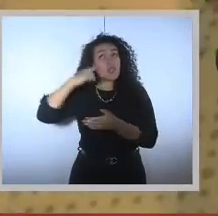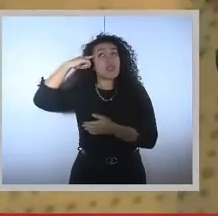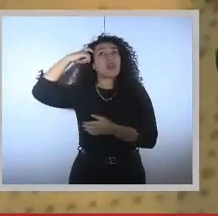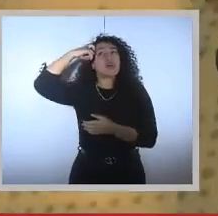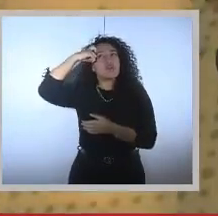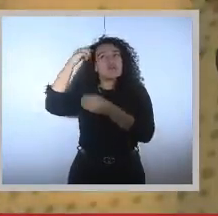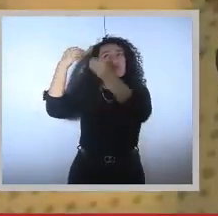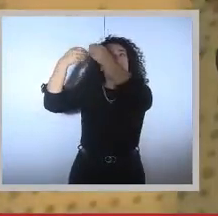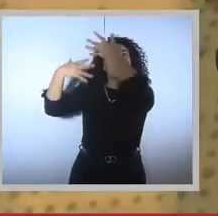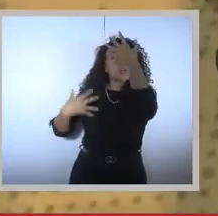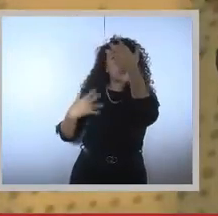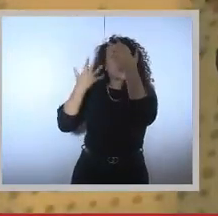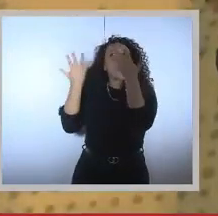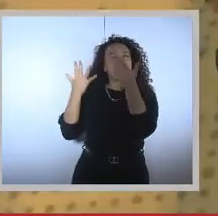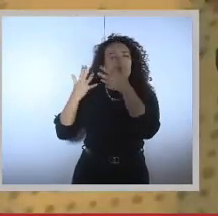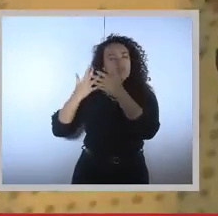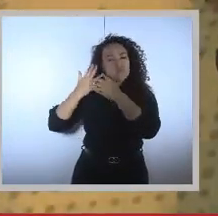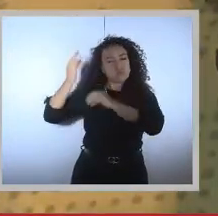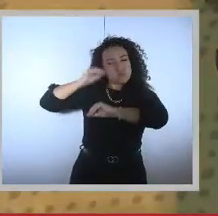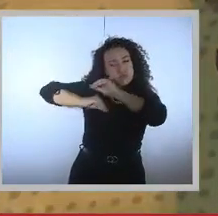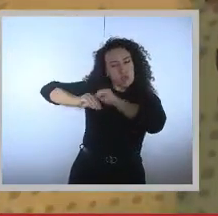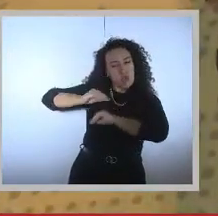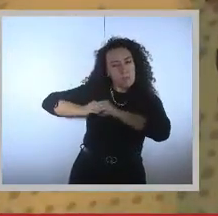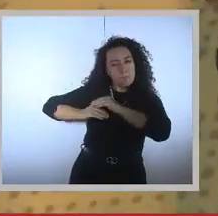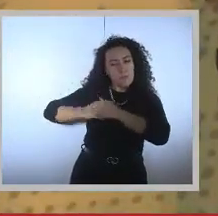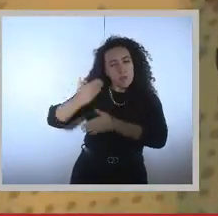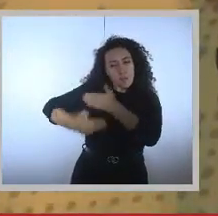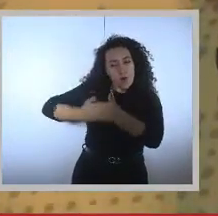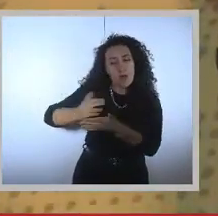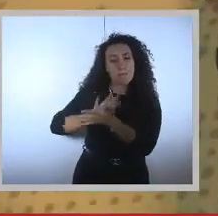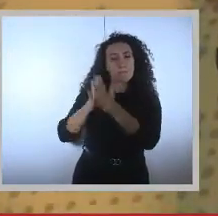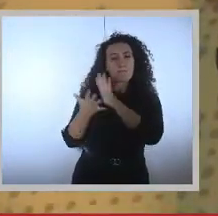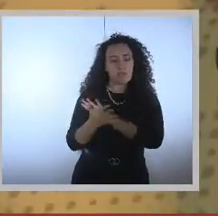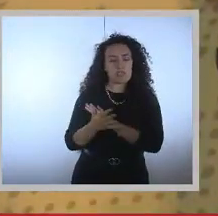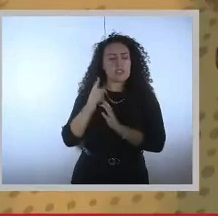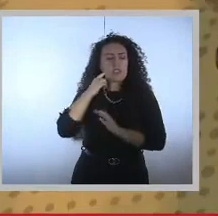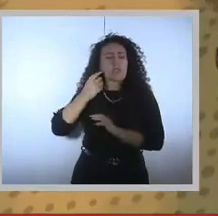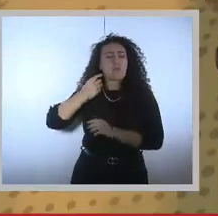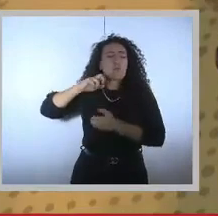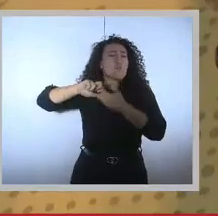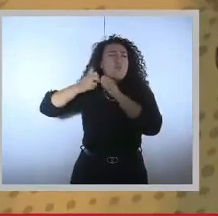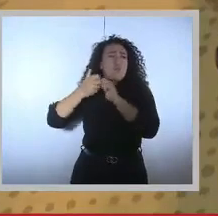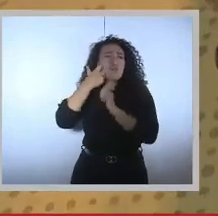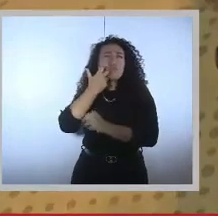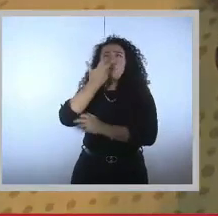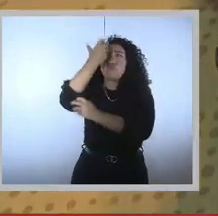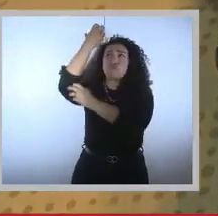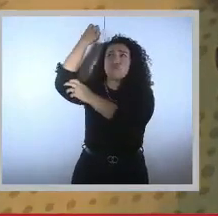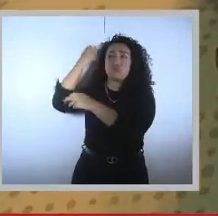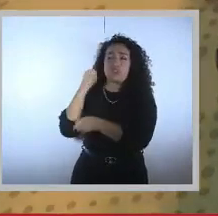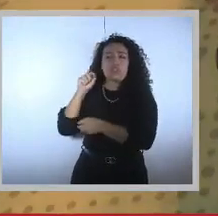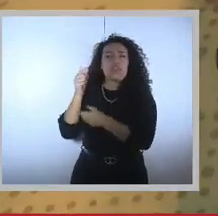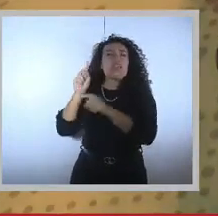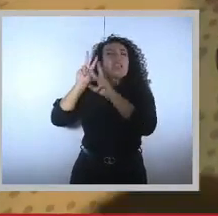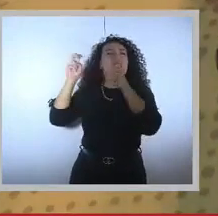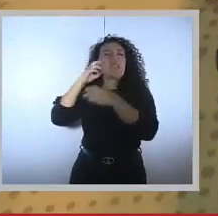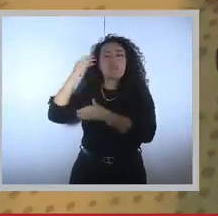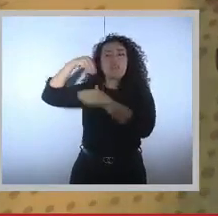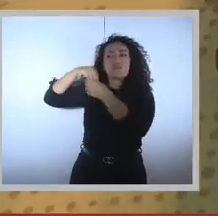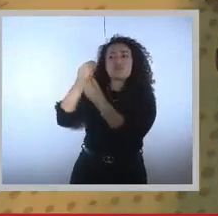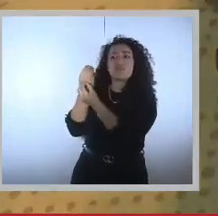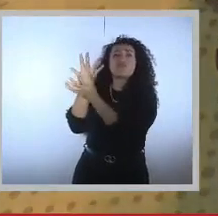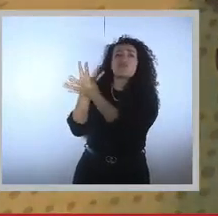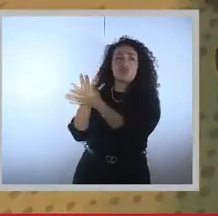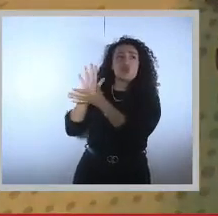la paz desde el enfrentamiento directo de nuestros problemas históricos que son estructurales. Por lo